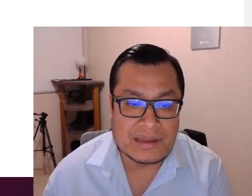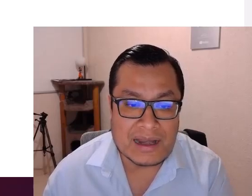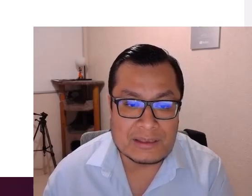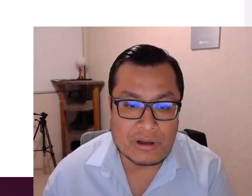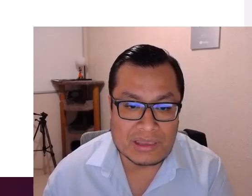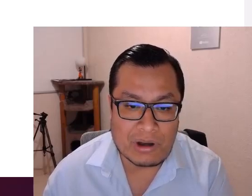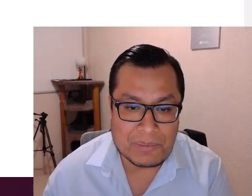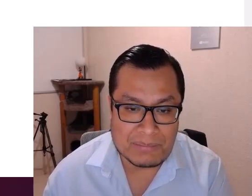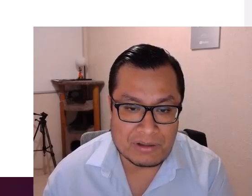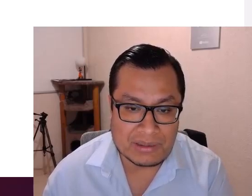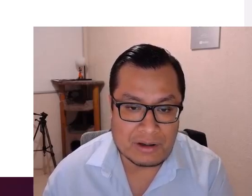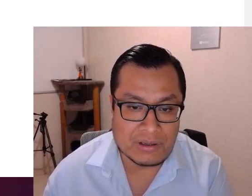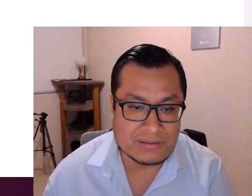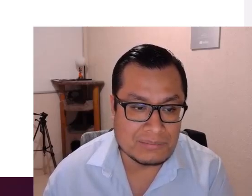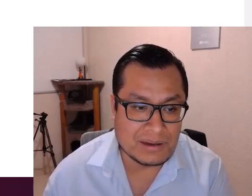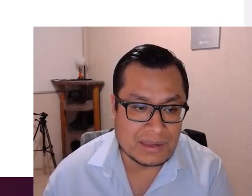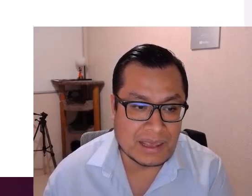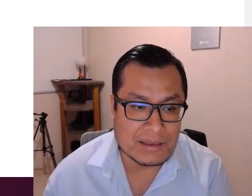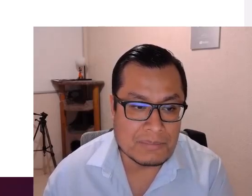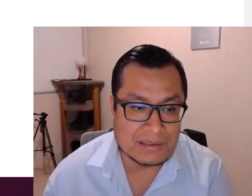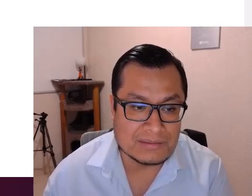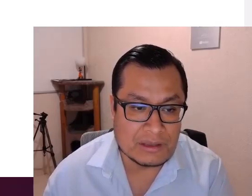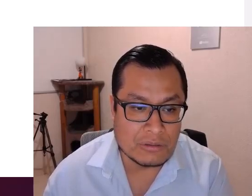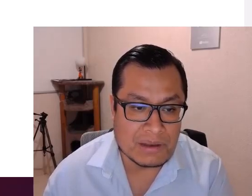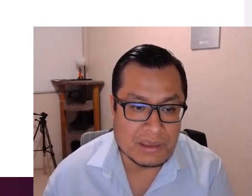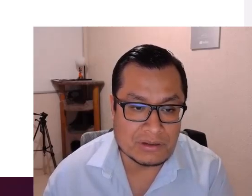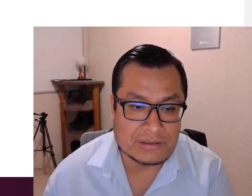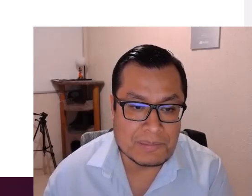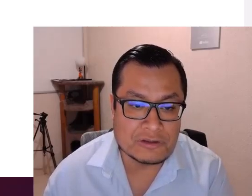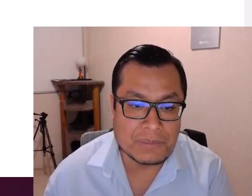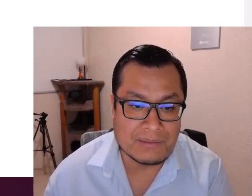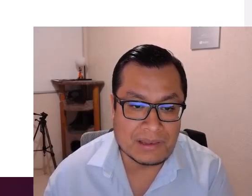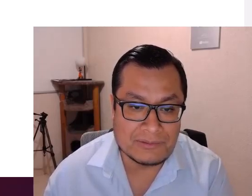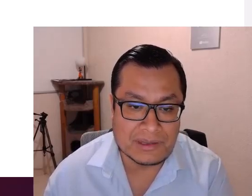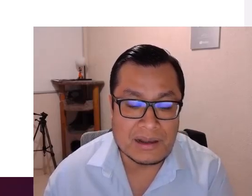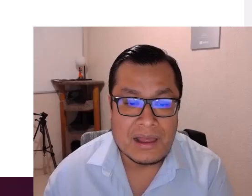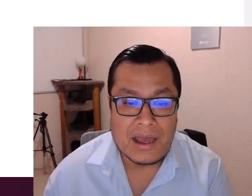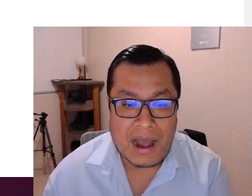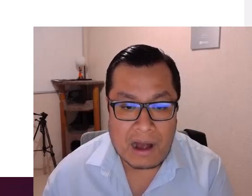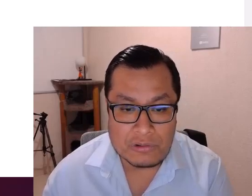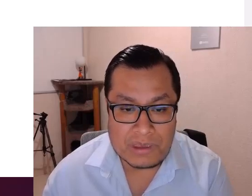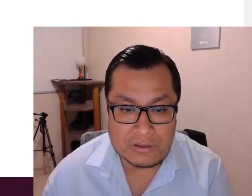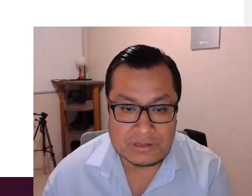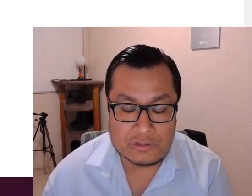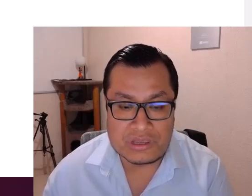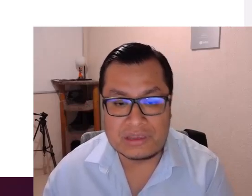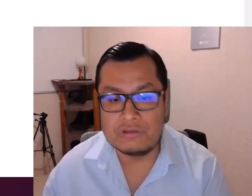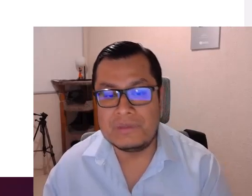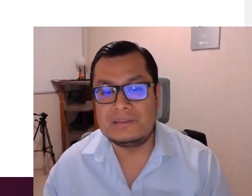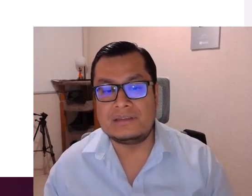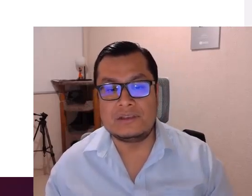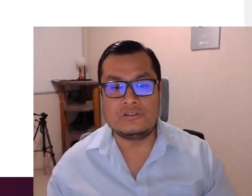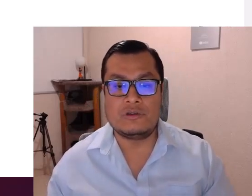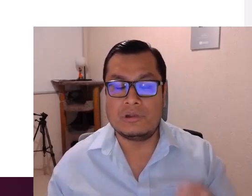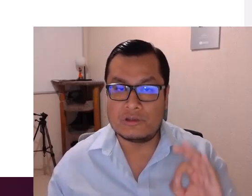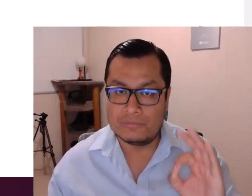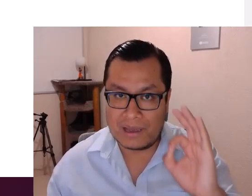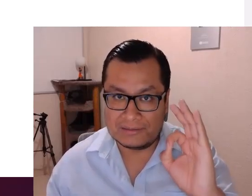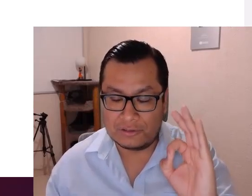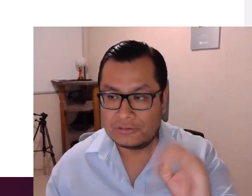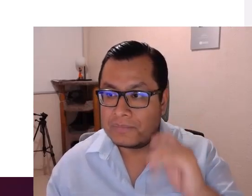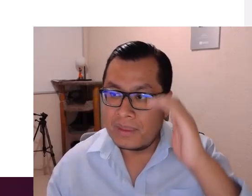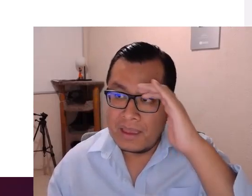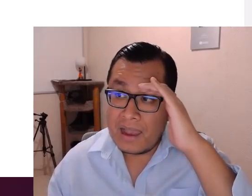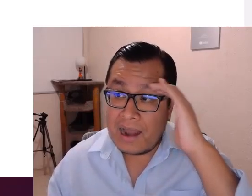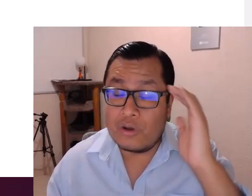sería retroactivo al primero de enero y se invertirían 25.000 millones de pesos para beneficiar a un millón 181,351